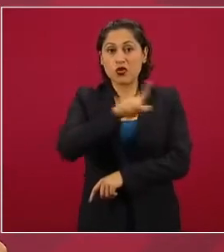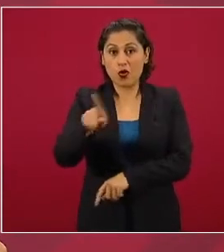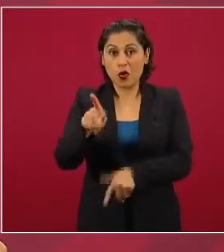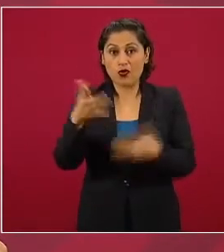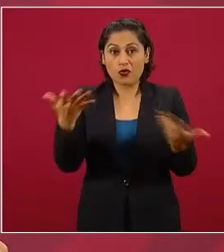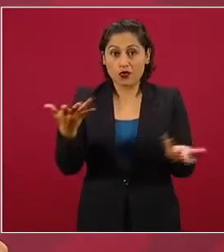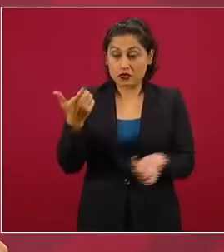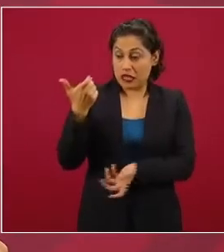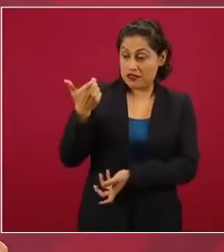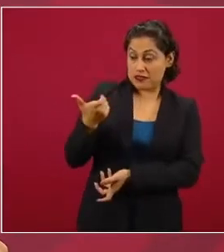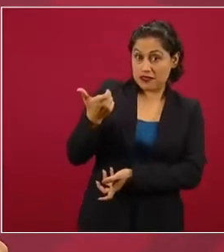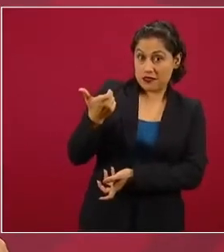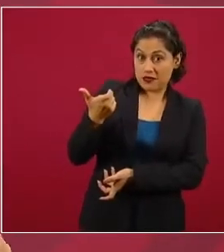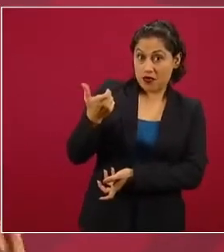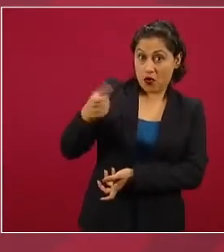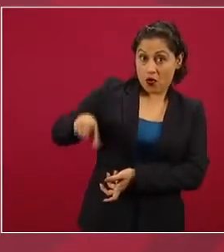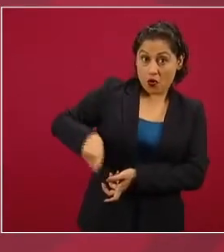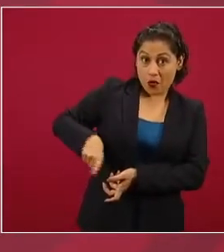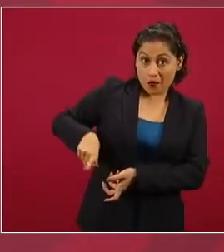es de